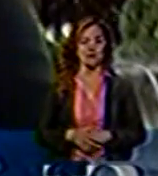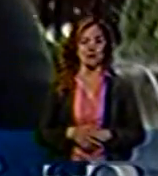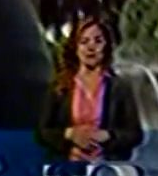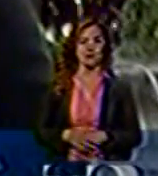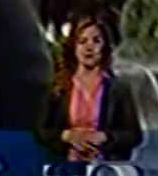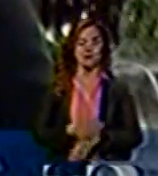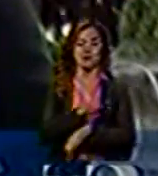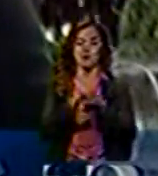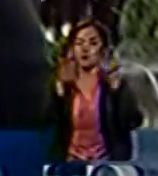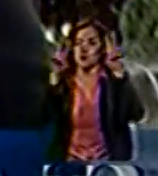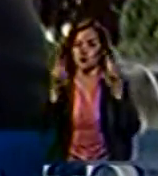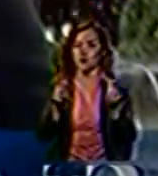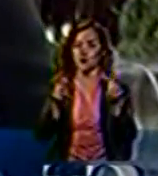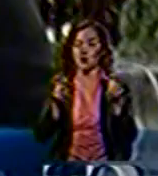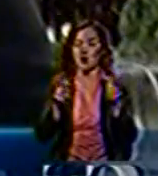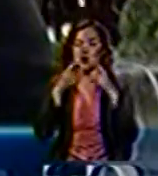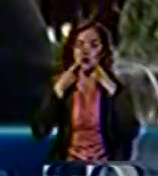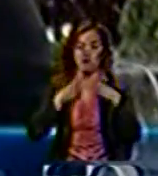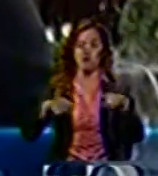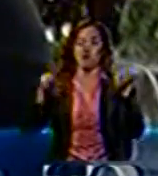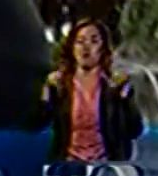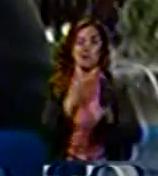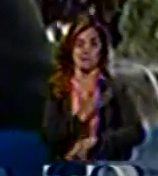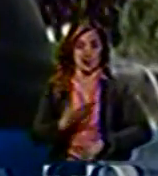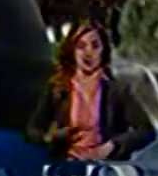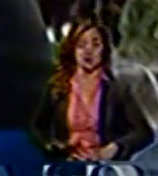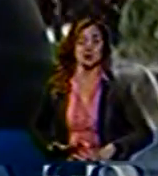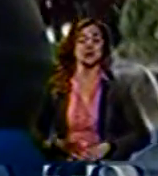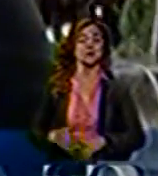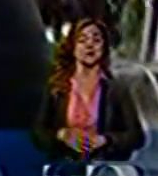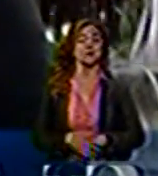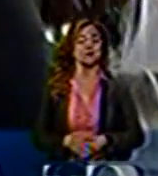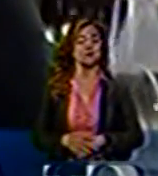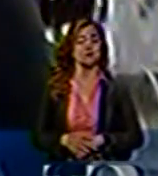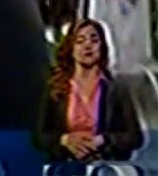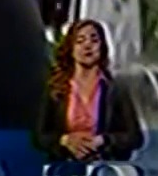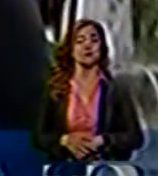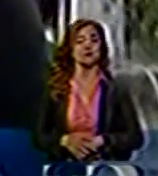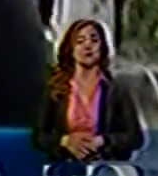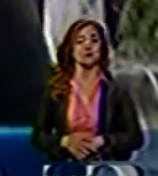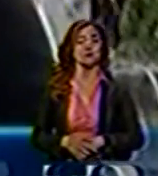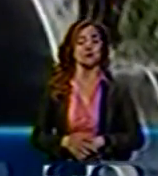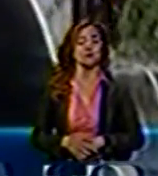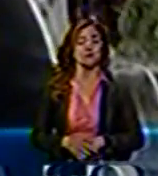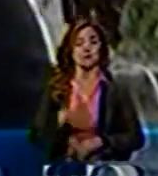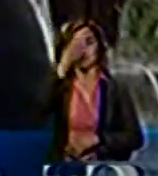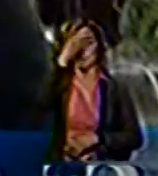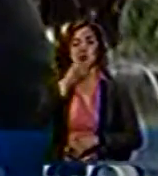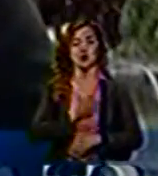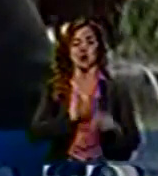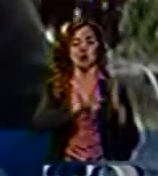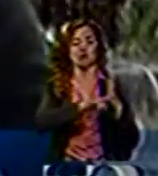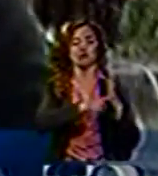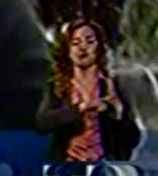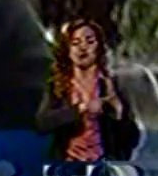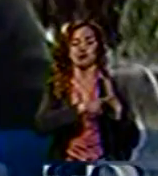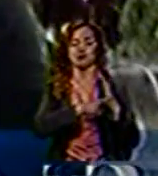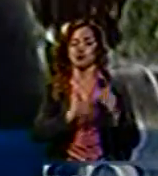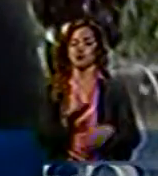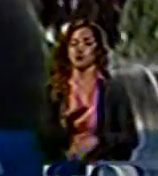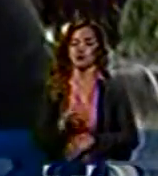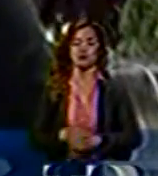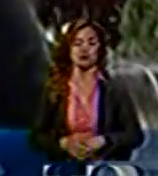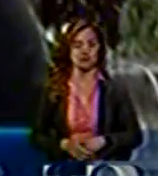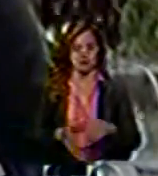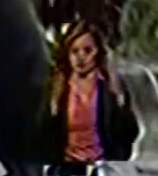ya anunciaron conjuntamente con Julio César Trujillo, presidente de este Consejo Transitorio, cuál es la decisión respecto a la Contraloría General del